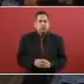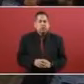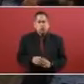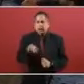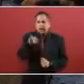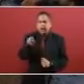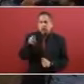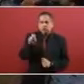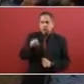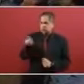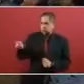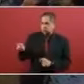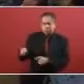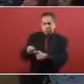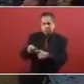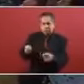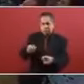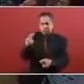Jesús?